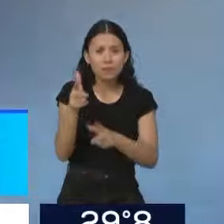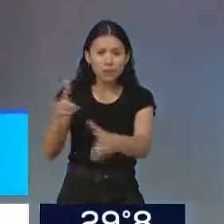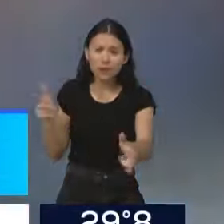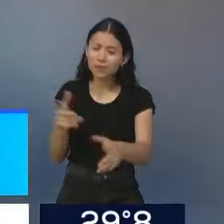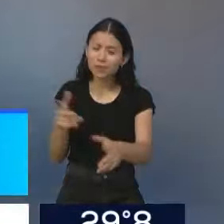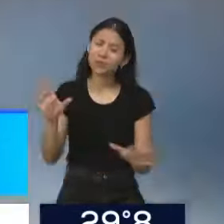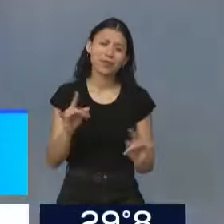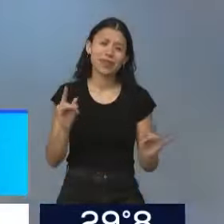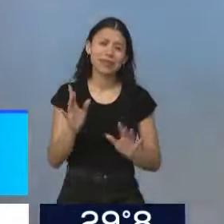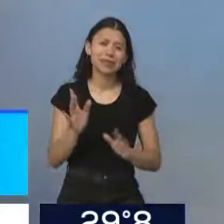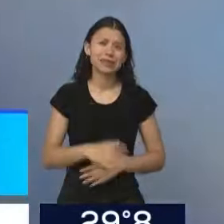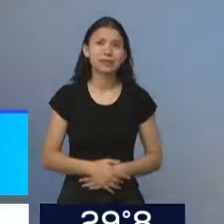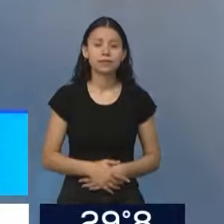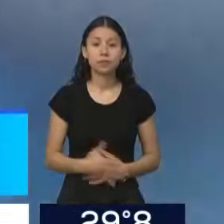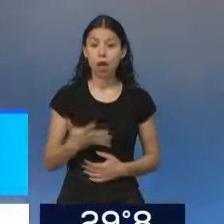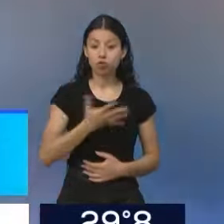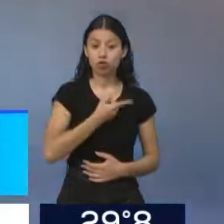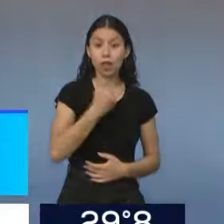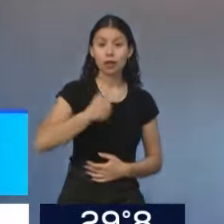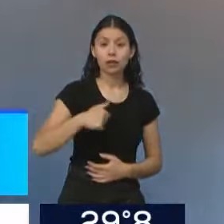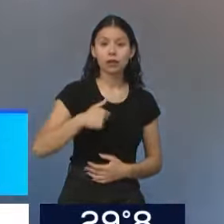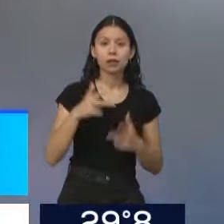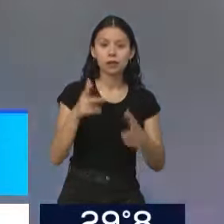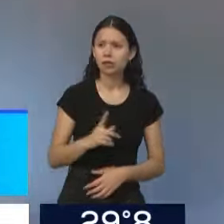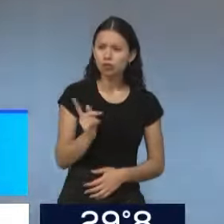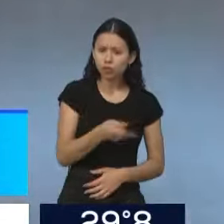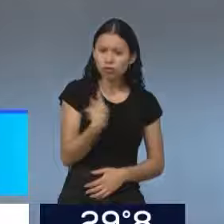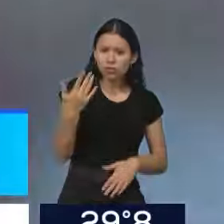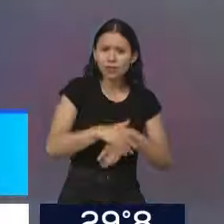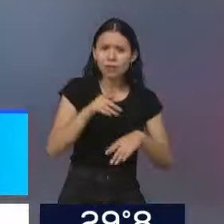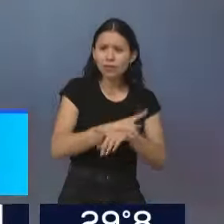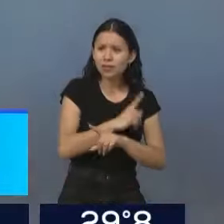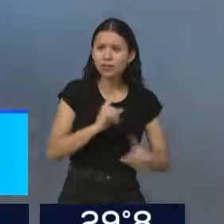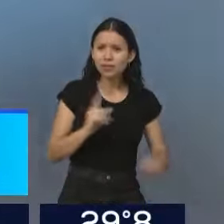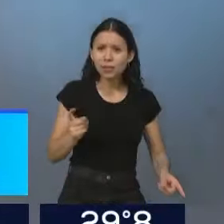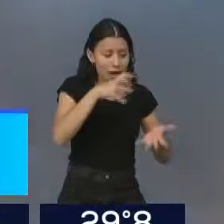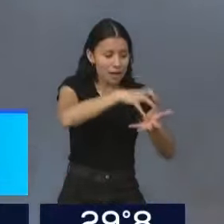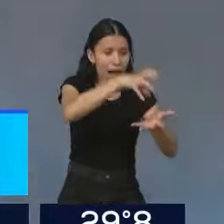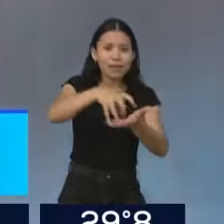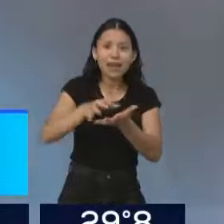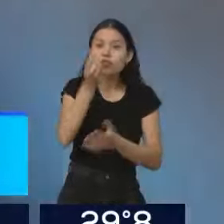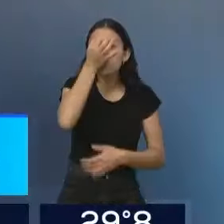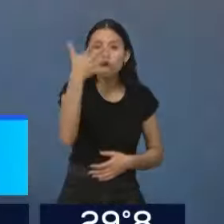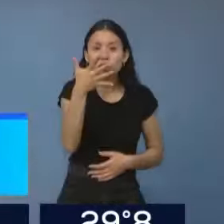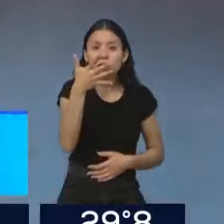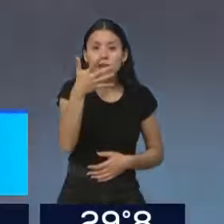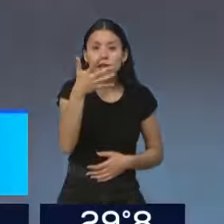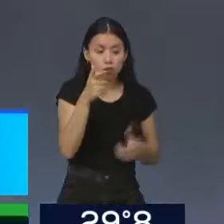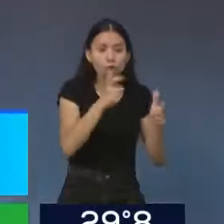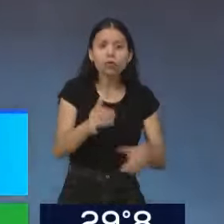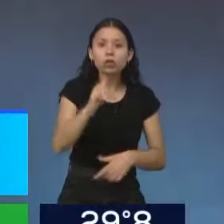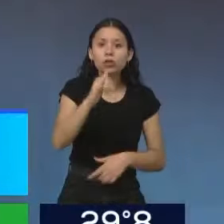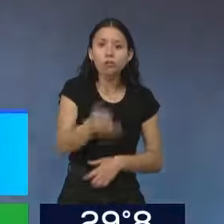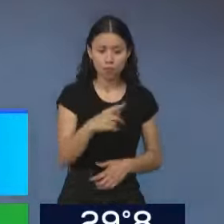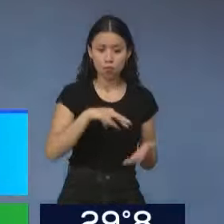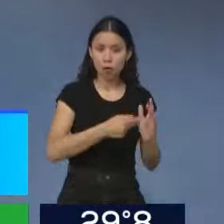Bueno, la autoridad argentina dice, no tenemos nada que ver, hay 2 cabinas funcionando, esto no es un tema nuestro, nosotros tenemos a todo